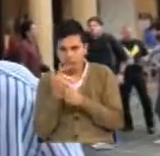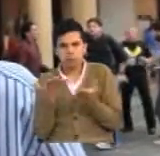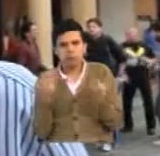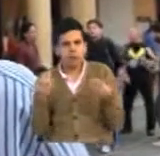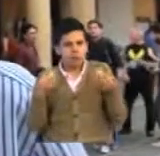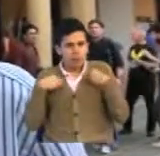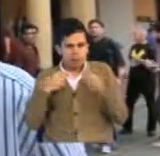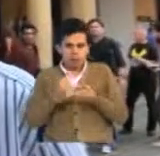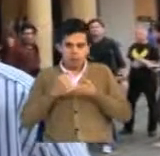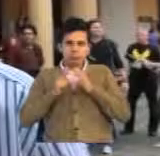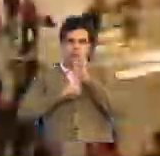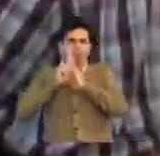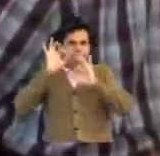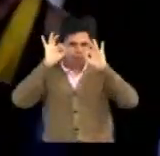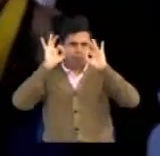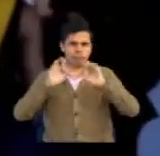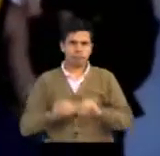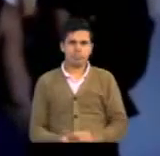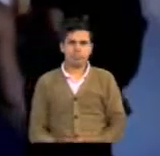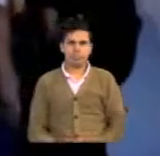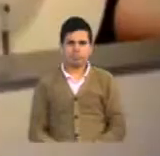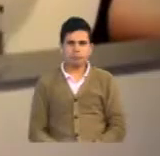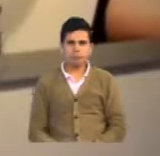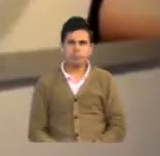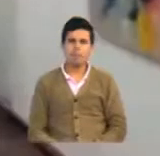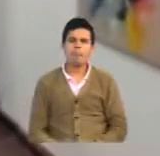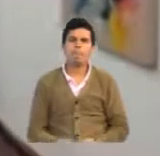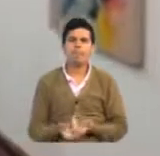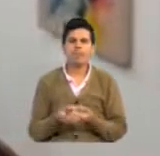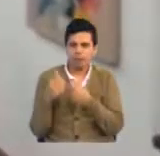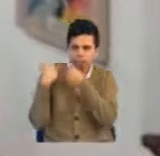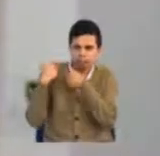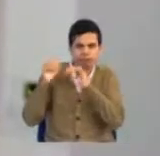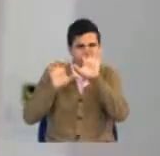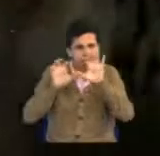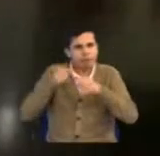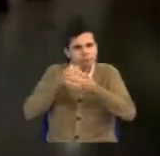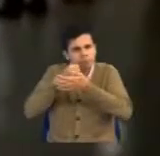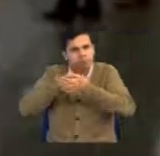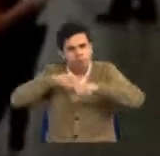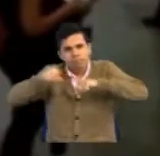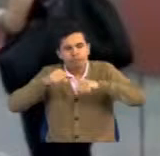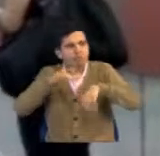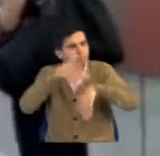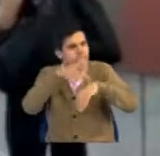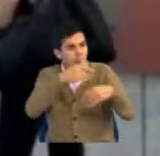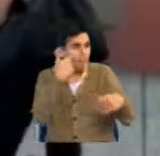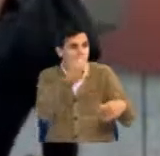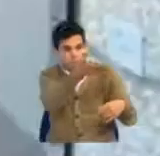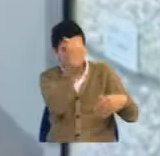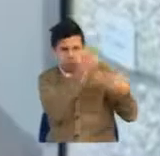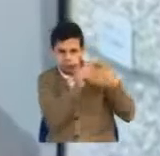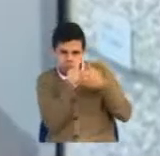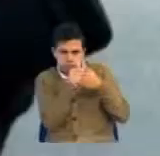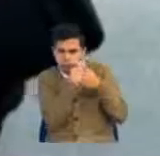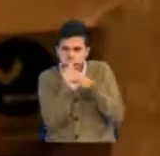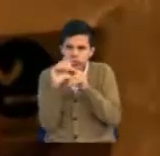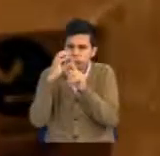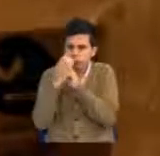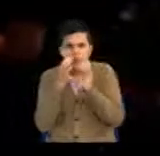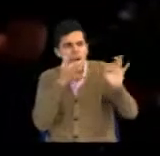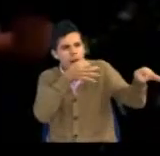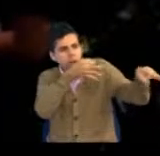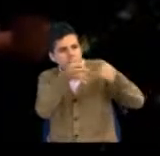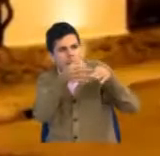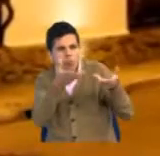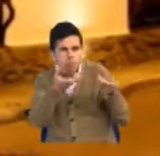mejores personas definitivamente. El mediador se encargará de promover y orientar el recorrido alrededor de los espacios culturales